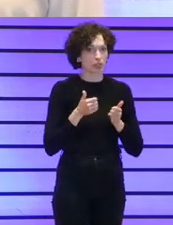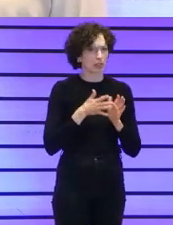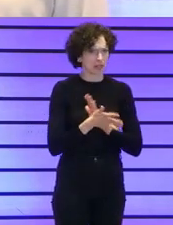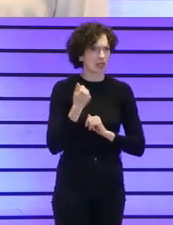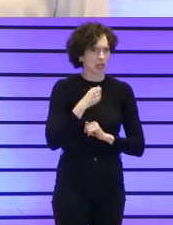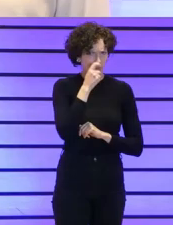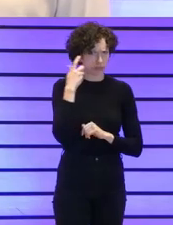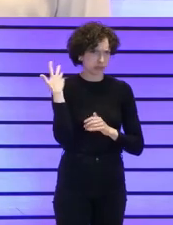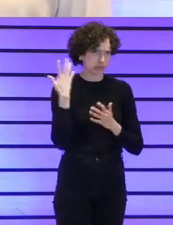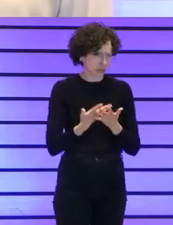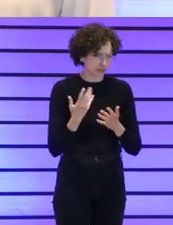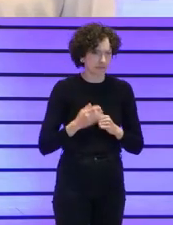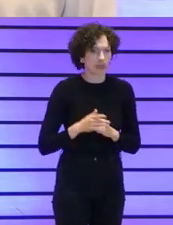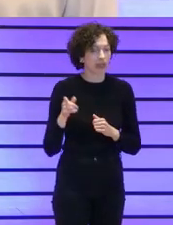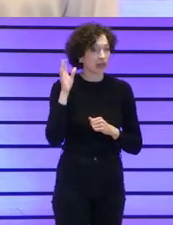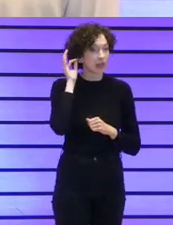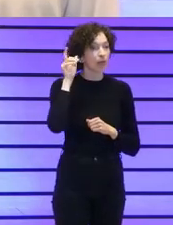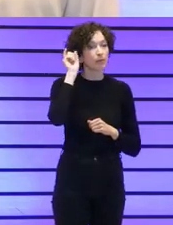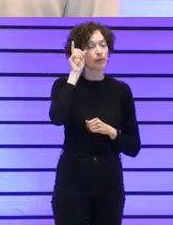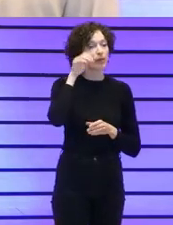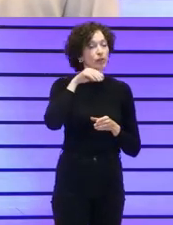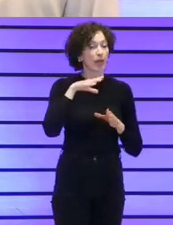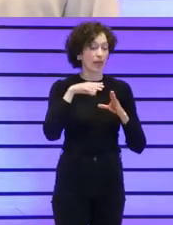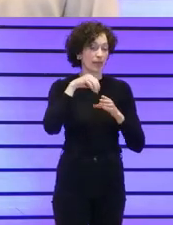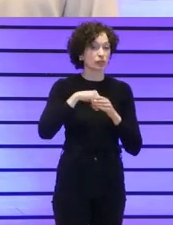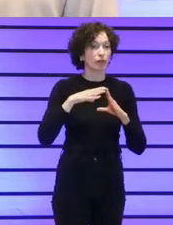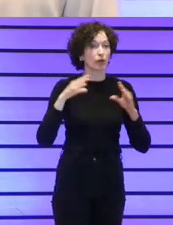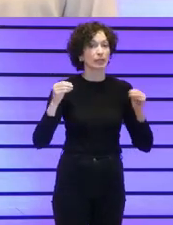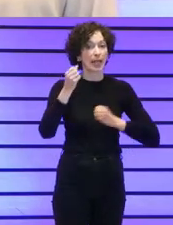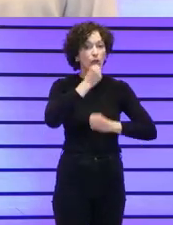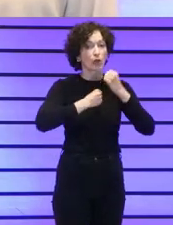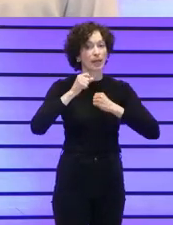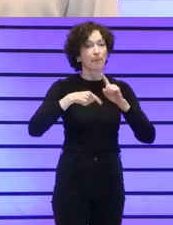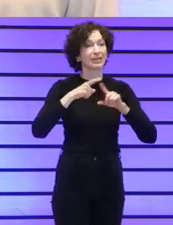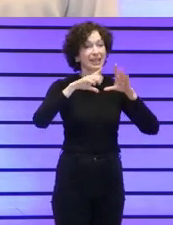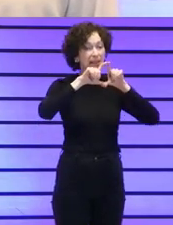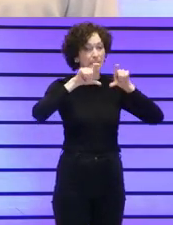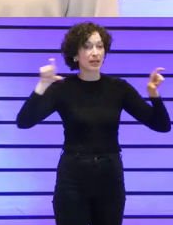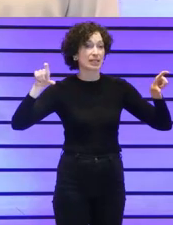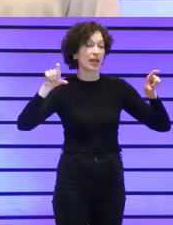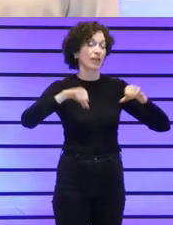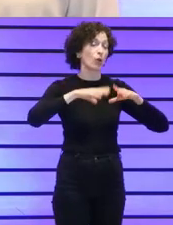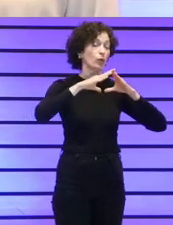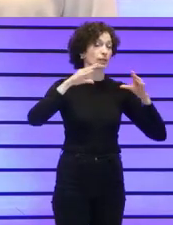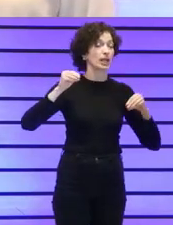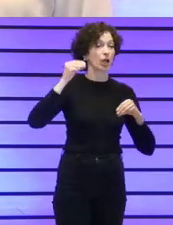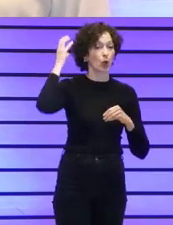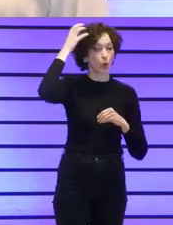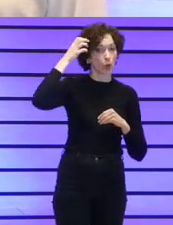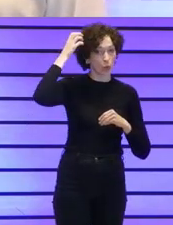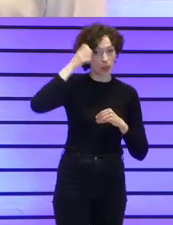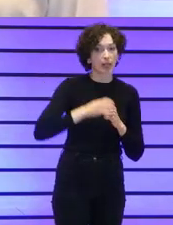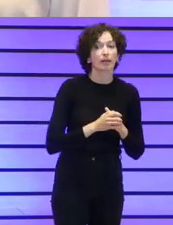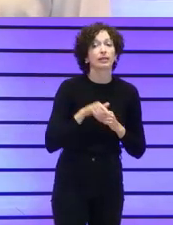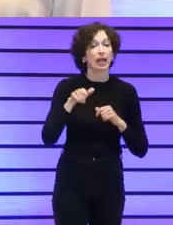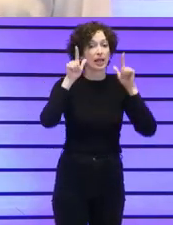¿no? Ella es profesora de la Facultad de Economía y Empresa de la Universidad de A Coruña, es licenciada en Ciencias